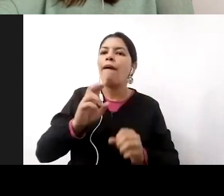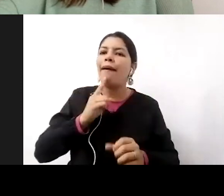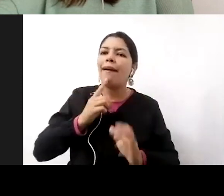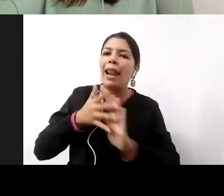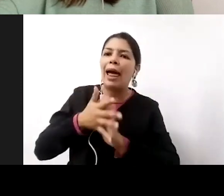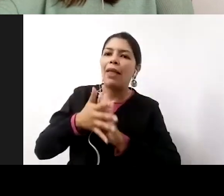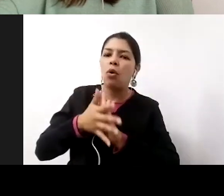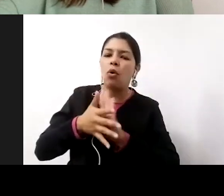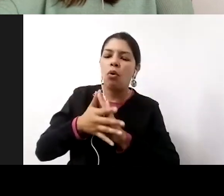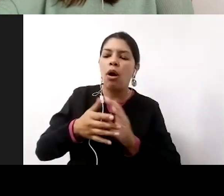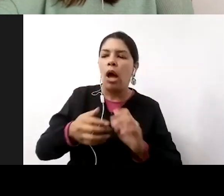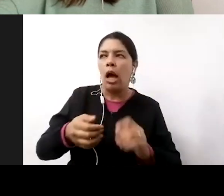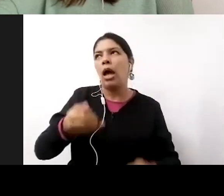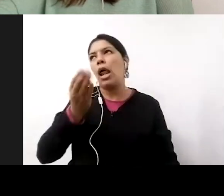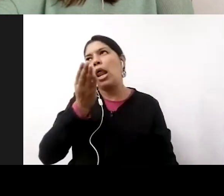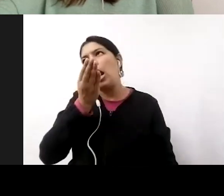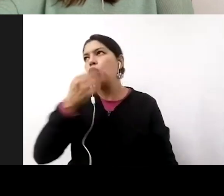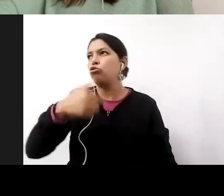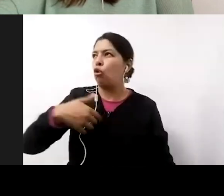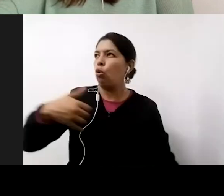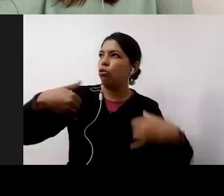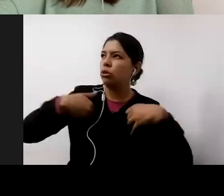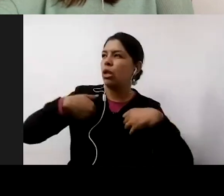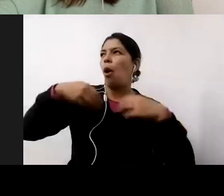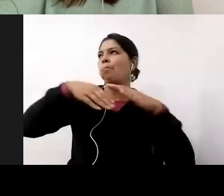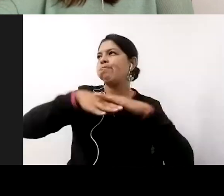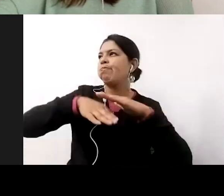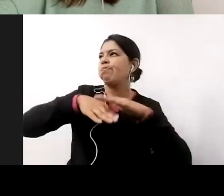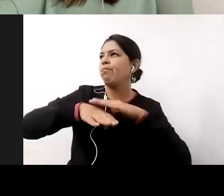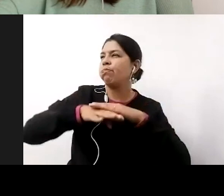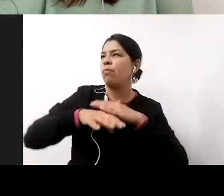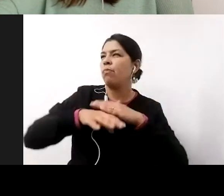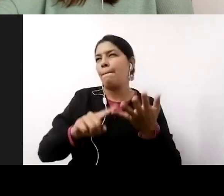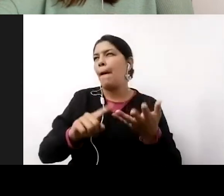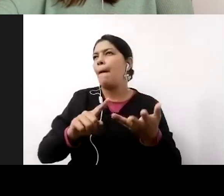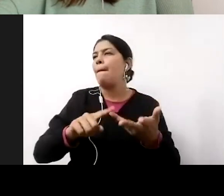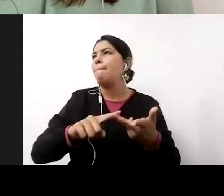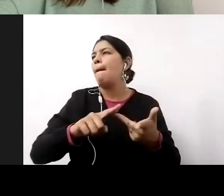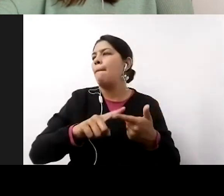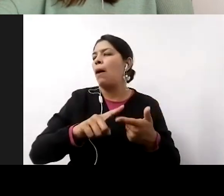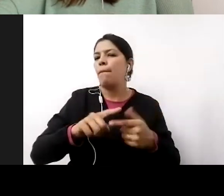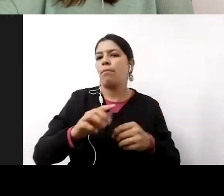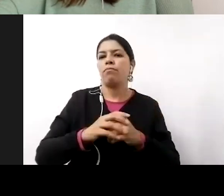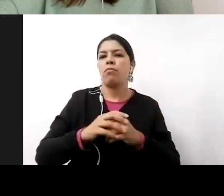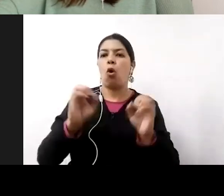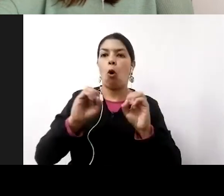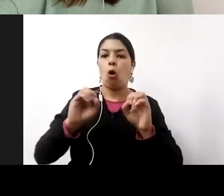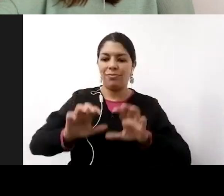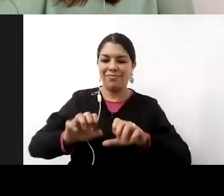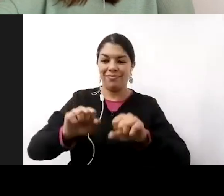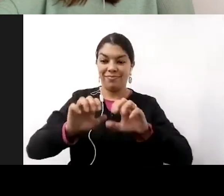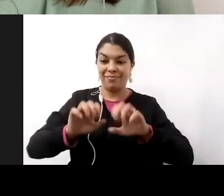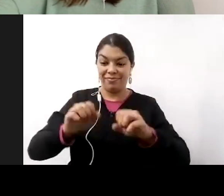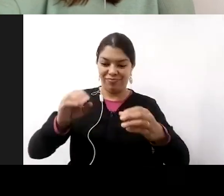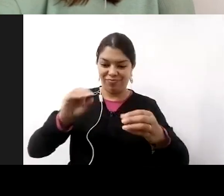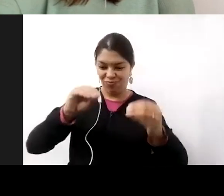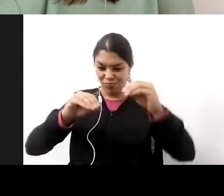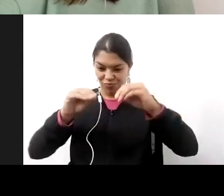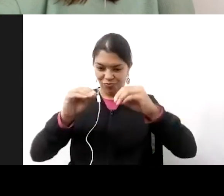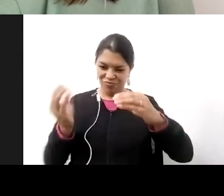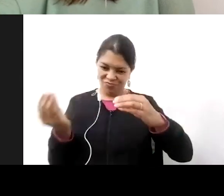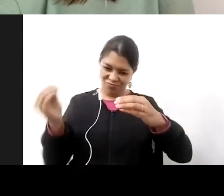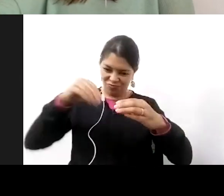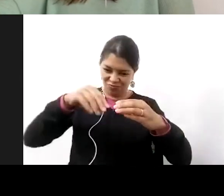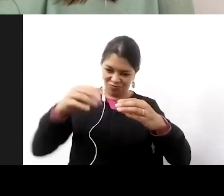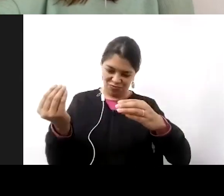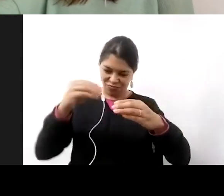esa mochila. ¿Eso qué nos va a permitir? Nos va a permitir ser conscientes de quiénes somos y de lo que pensamos de nosotros mismos. En